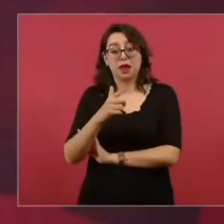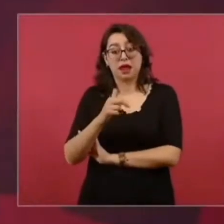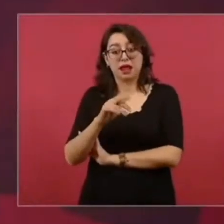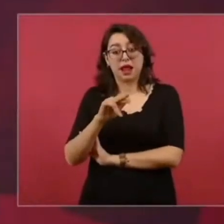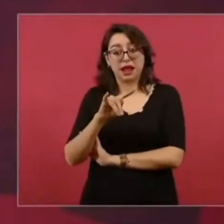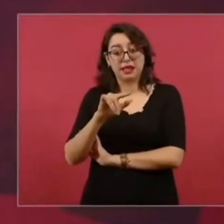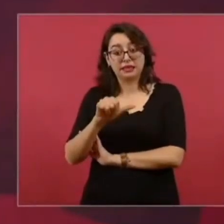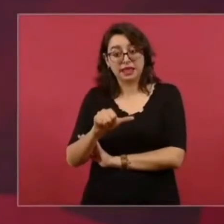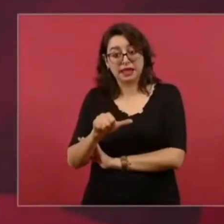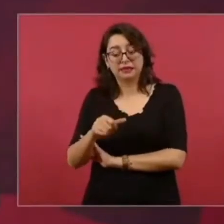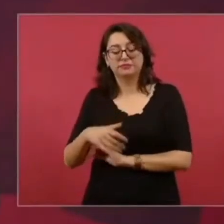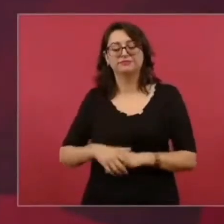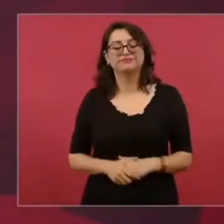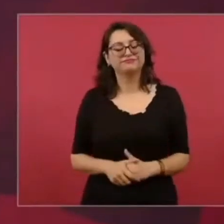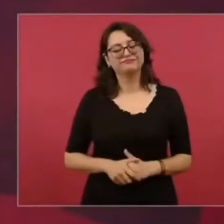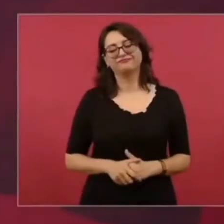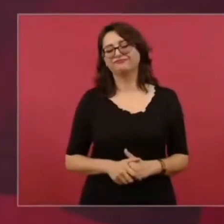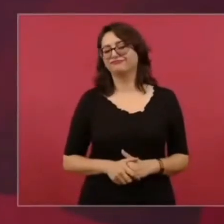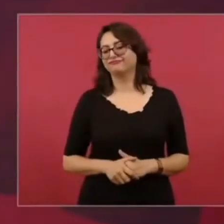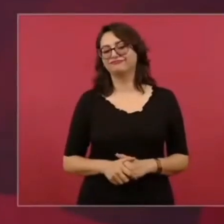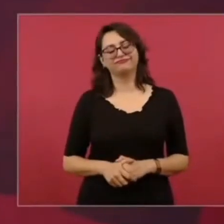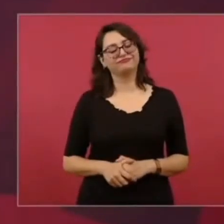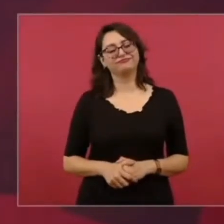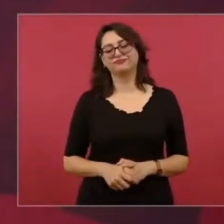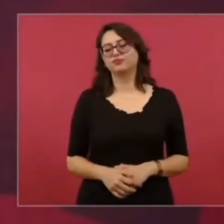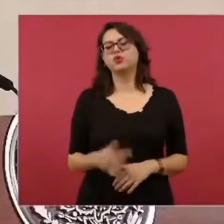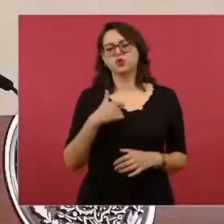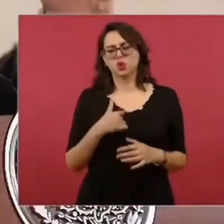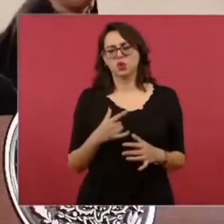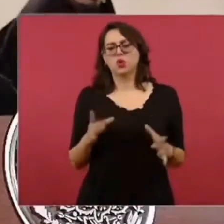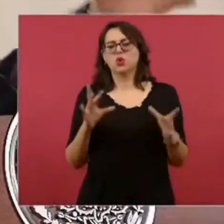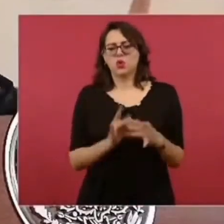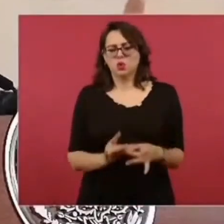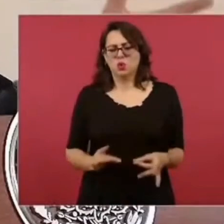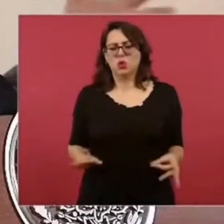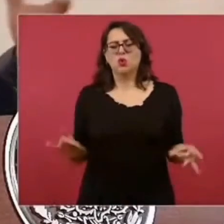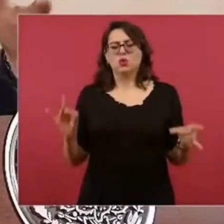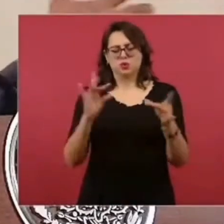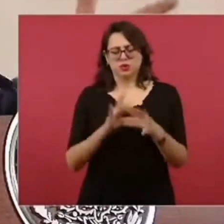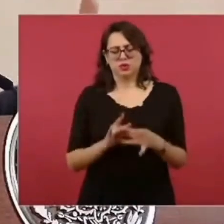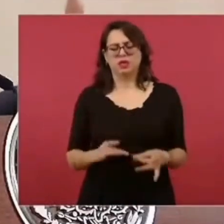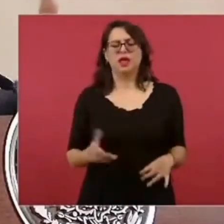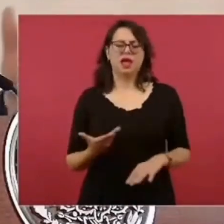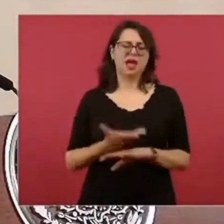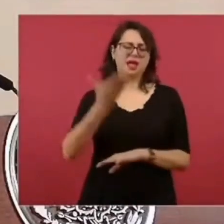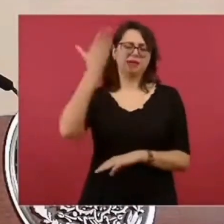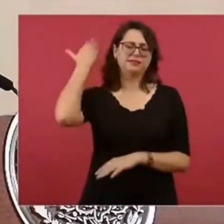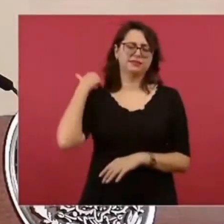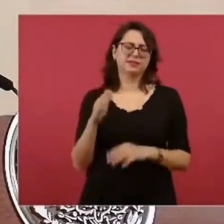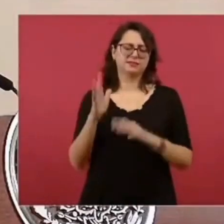contar. Ya se los he platicado para que vean